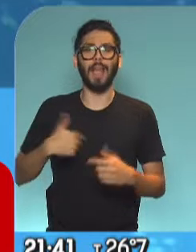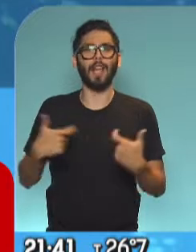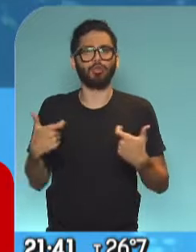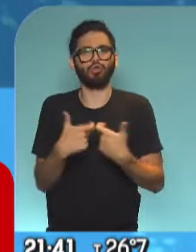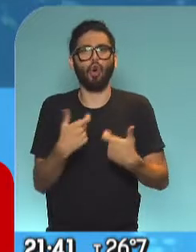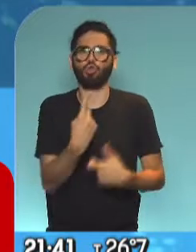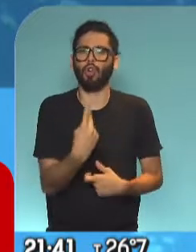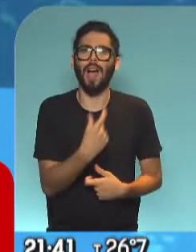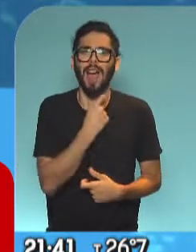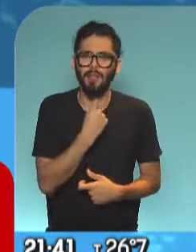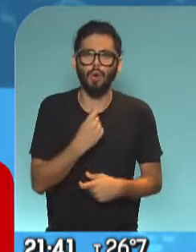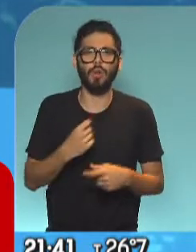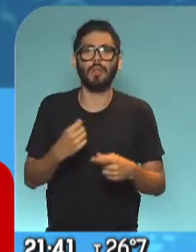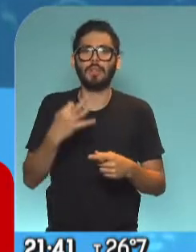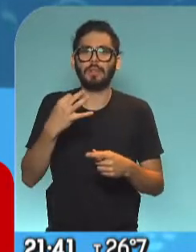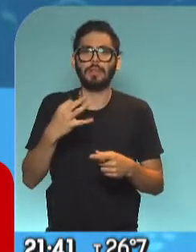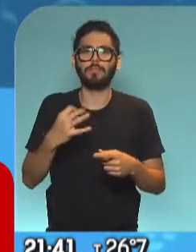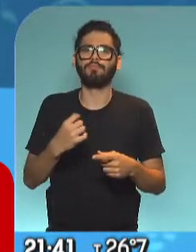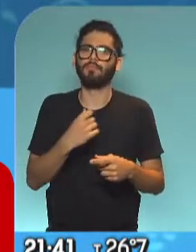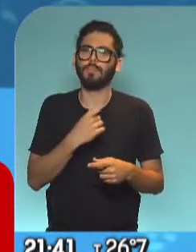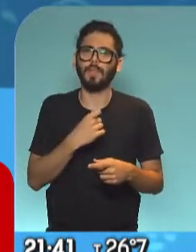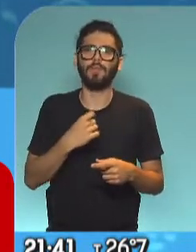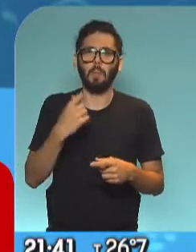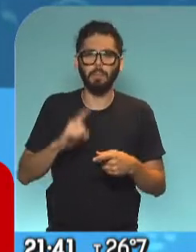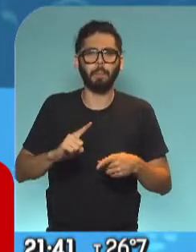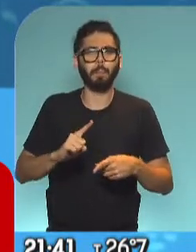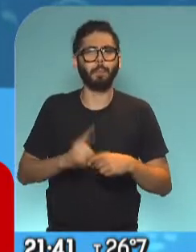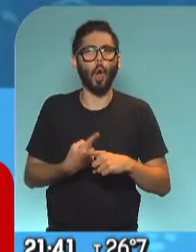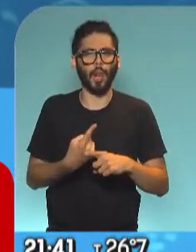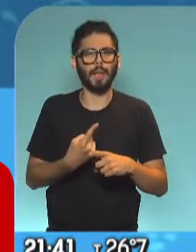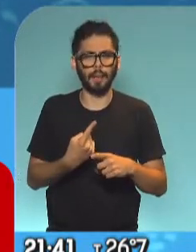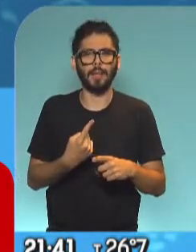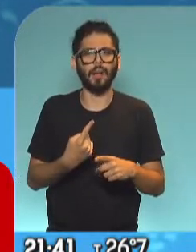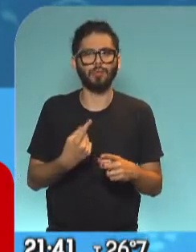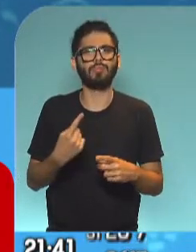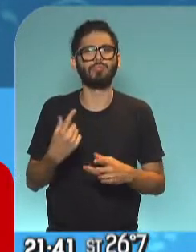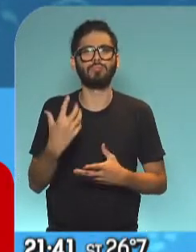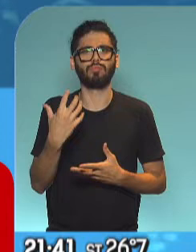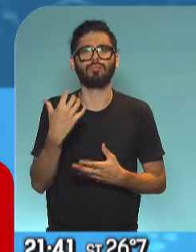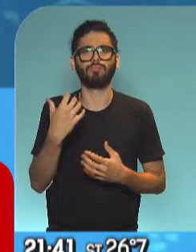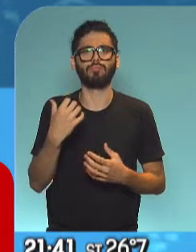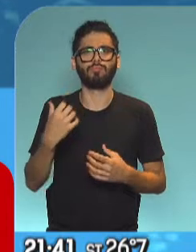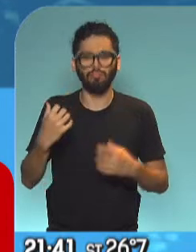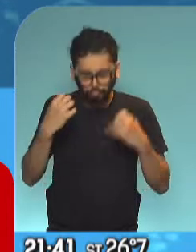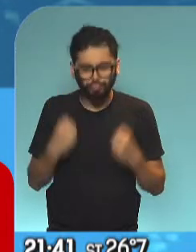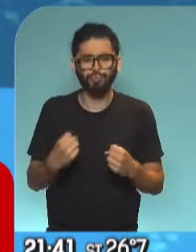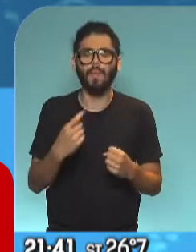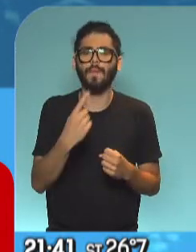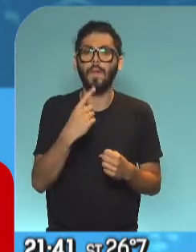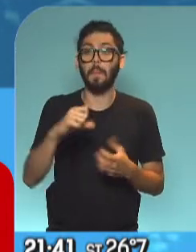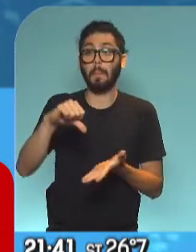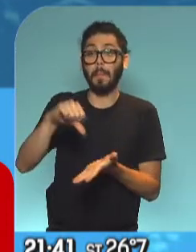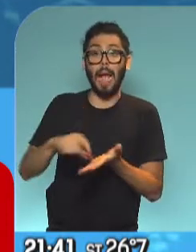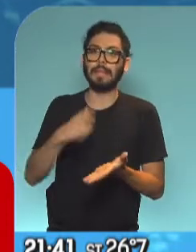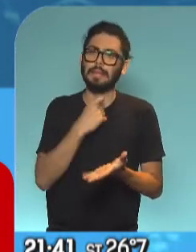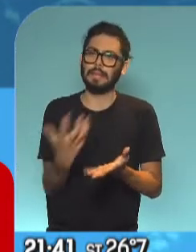Argentina. We do count on a political determination to get the country out of